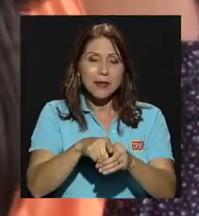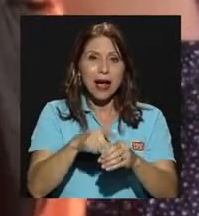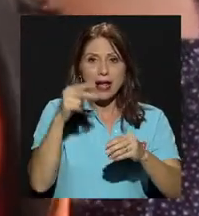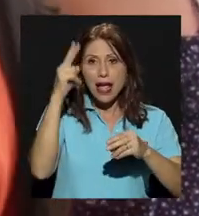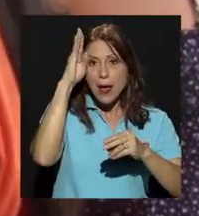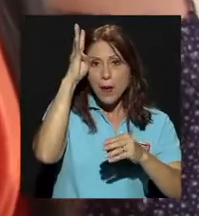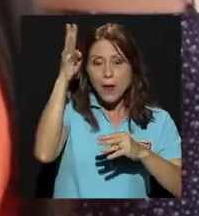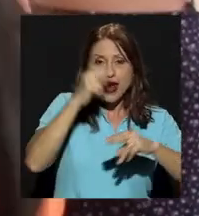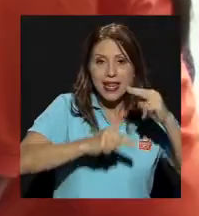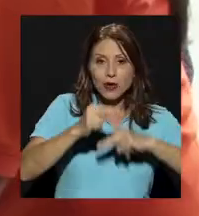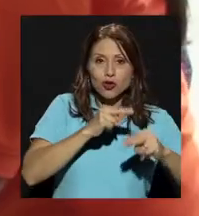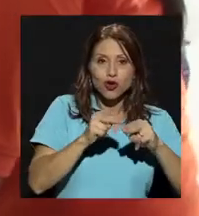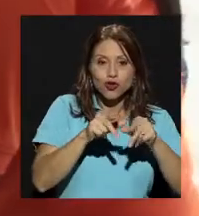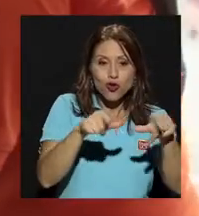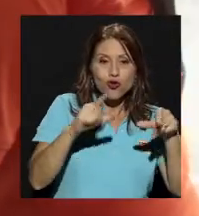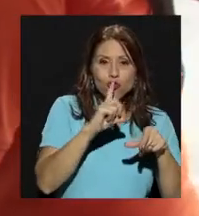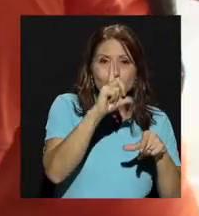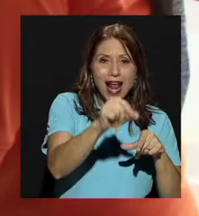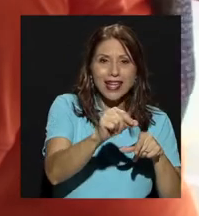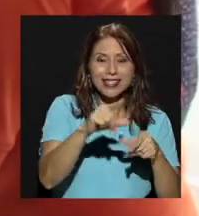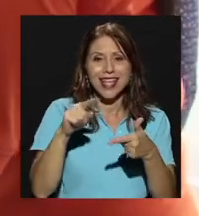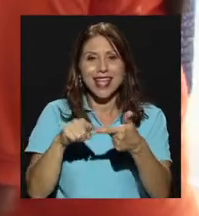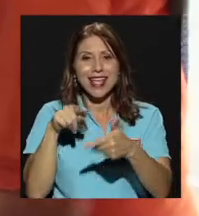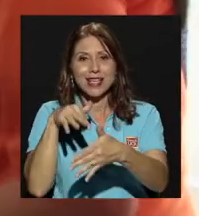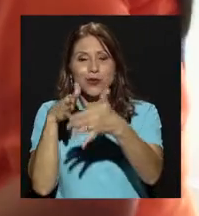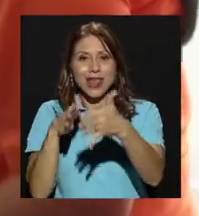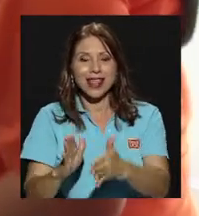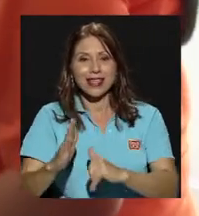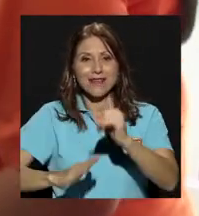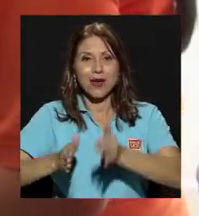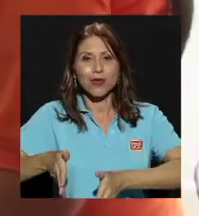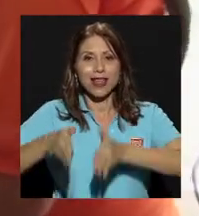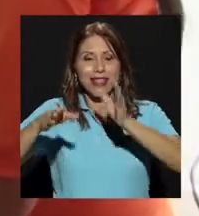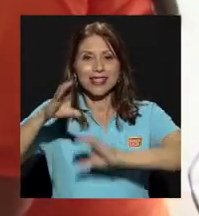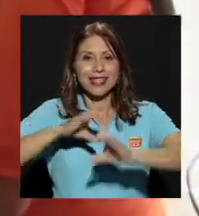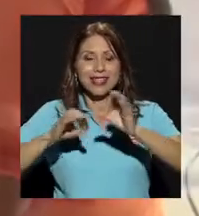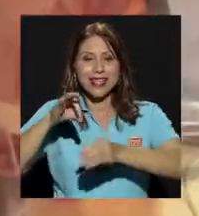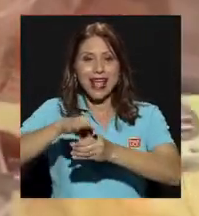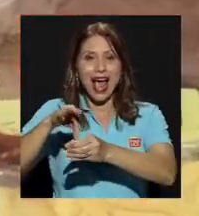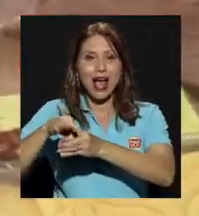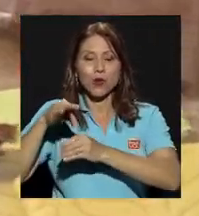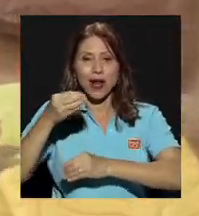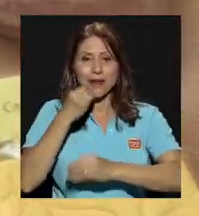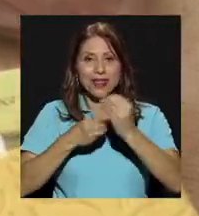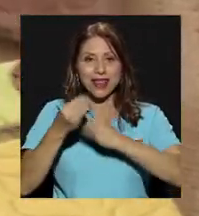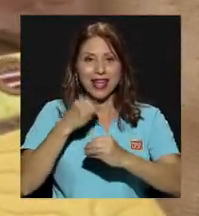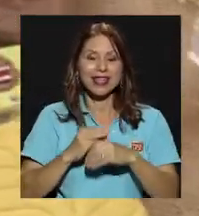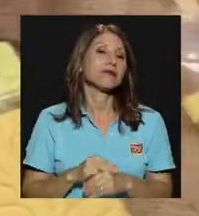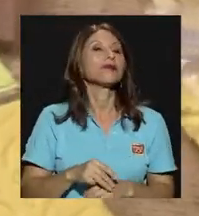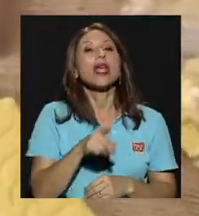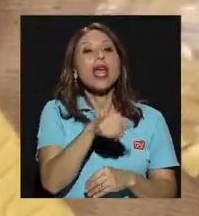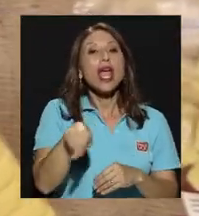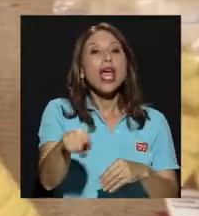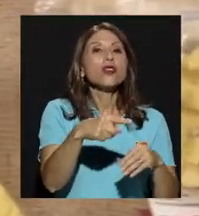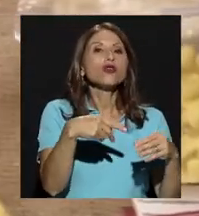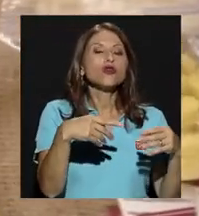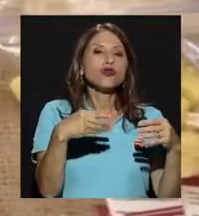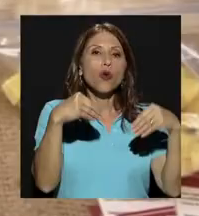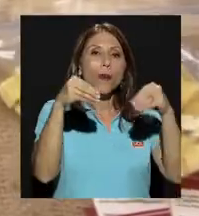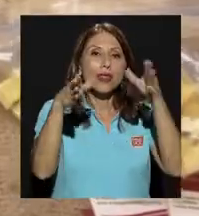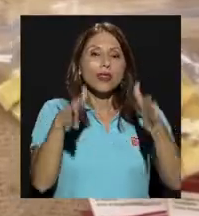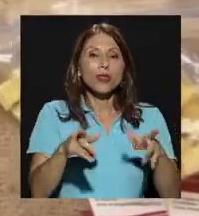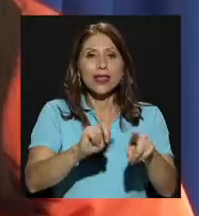participan emprendedores rurales y estudiantes de la Facultad de Ciencias Agroalimentarias. Son proveedores de distintas